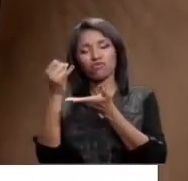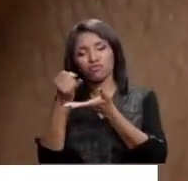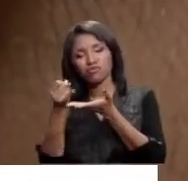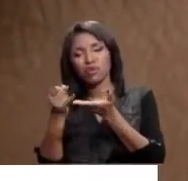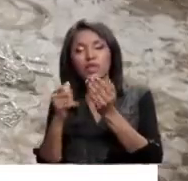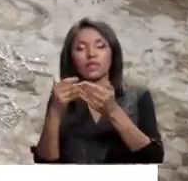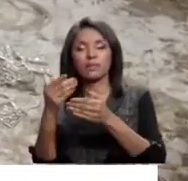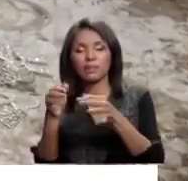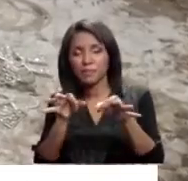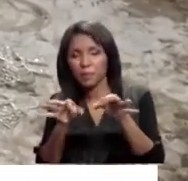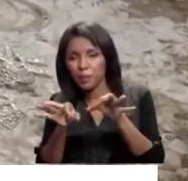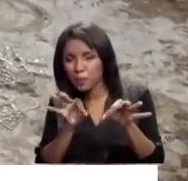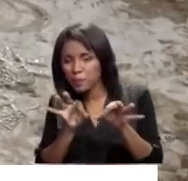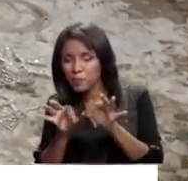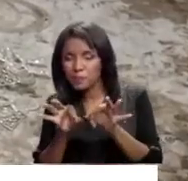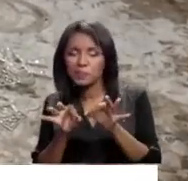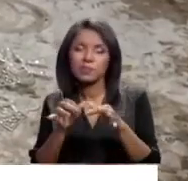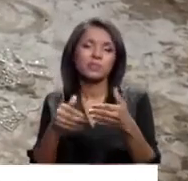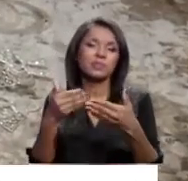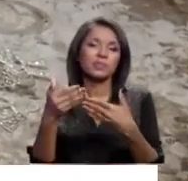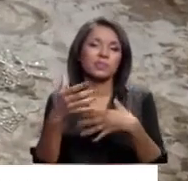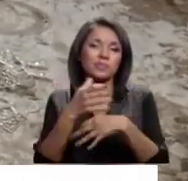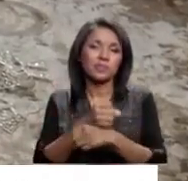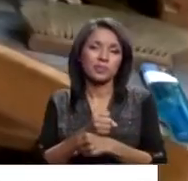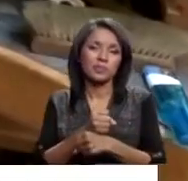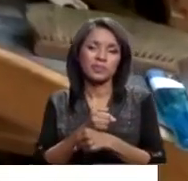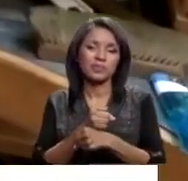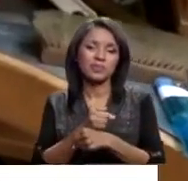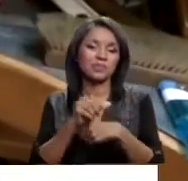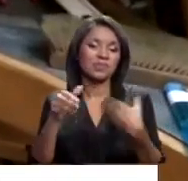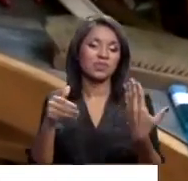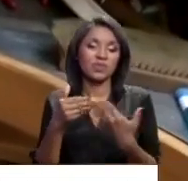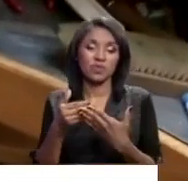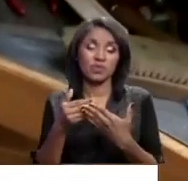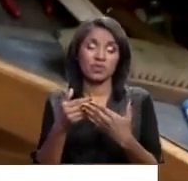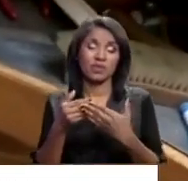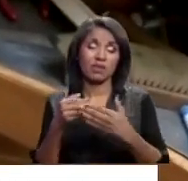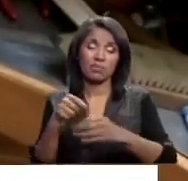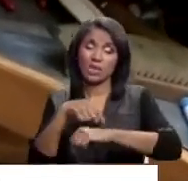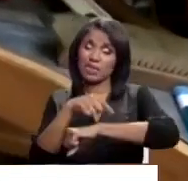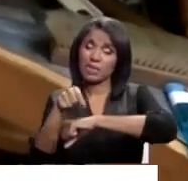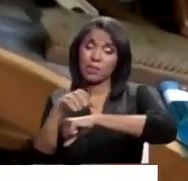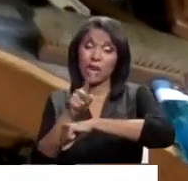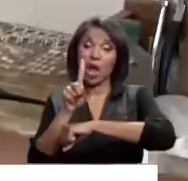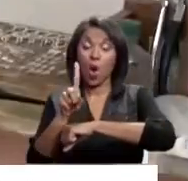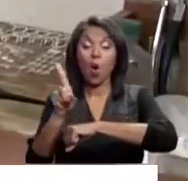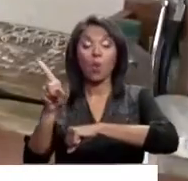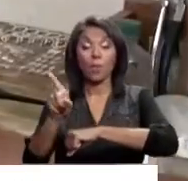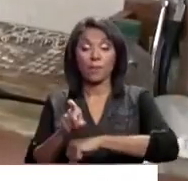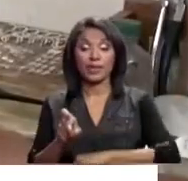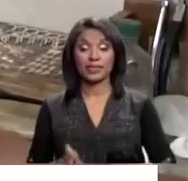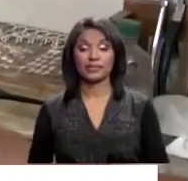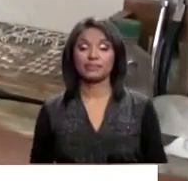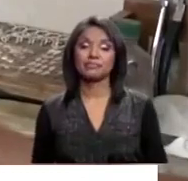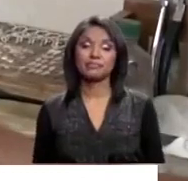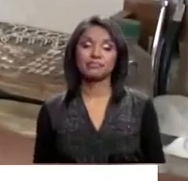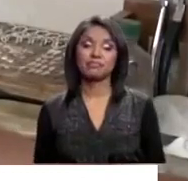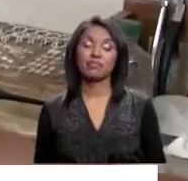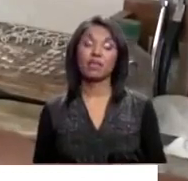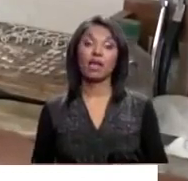cada piecita de filigrana para formar las coronas. Confeccionarlas puede tardar hasta un mes. En lo que es los